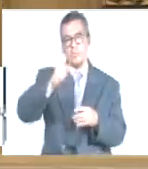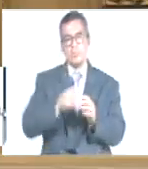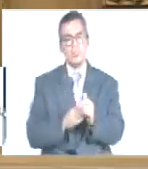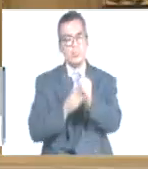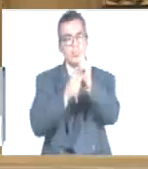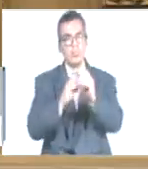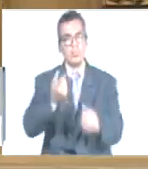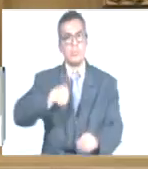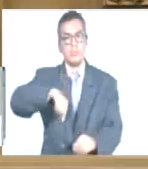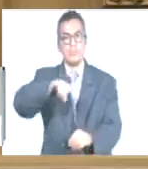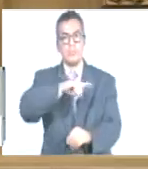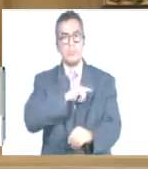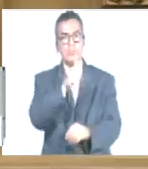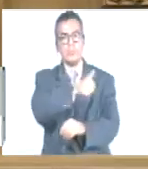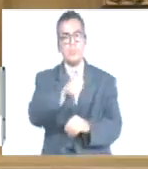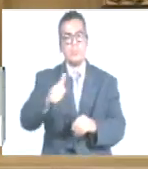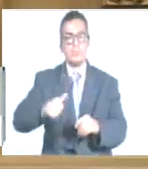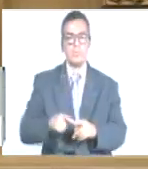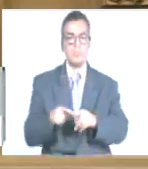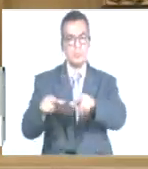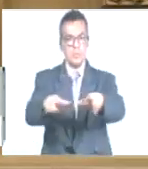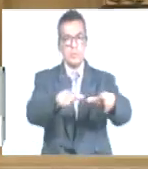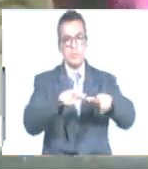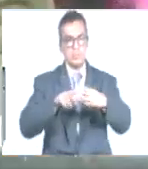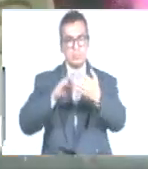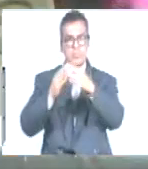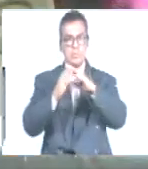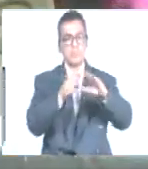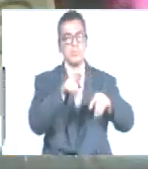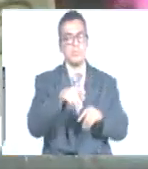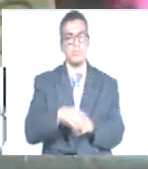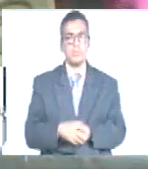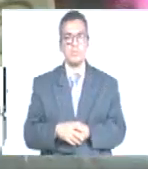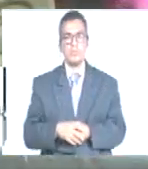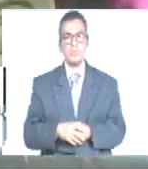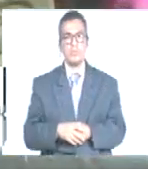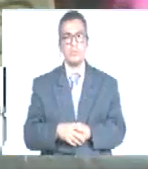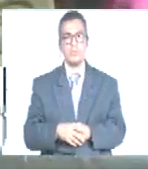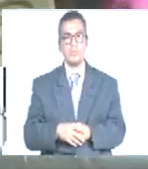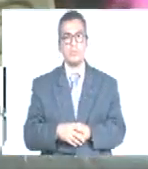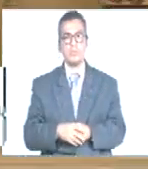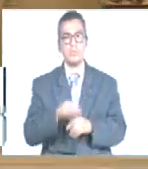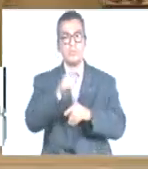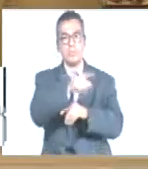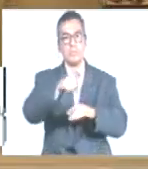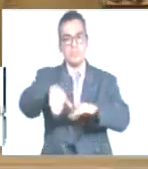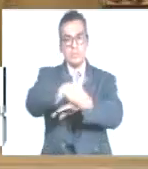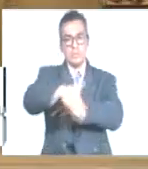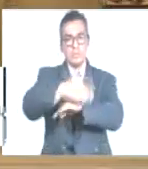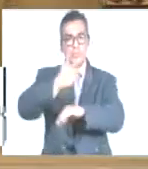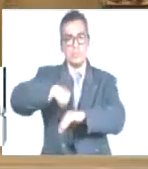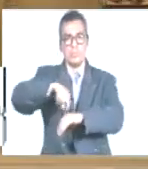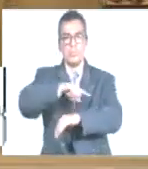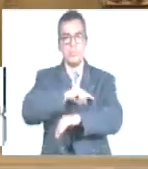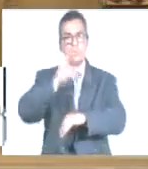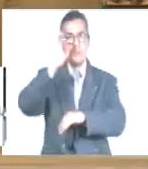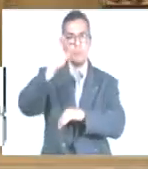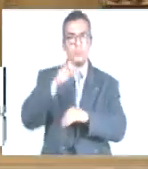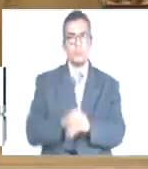nuestras en cada territorio, en cada comunidad, esas que en cada calle de nuestro